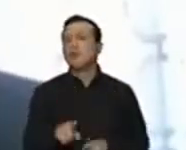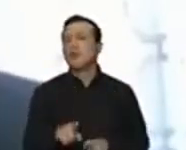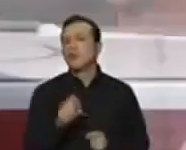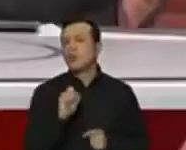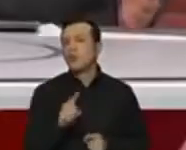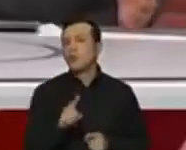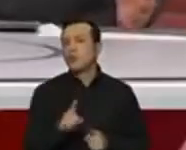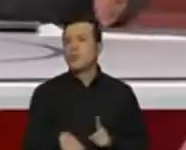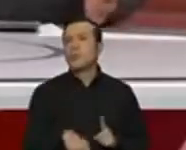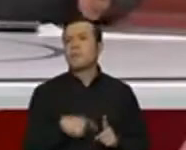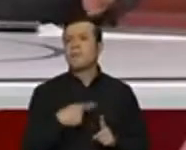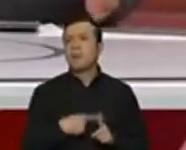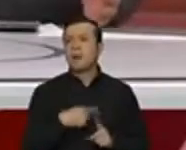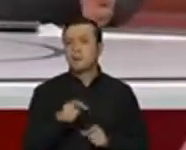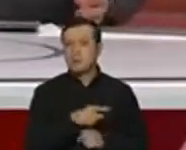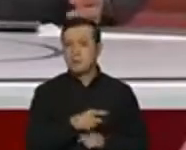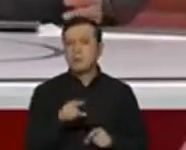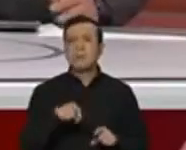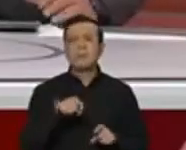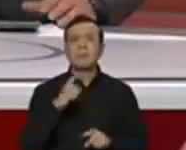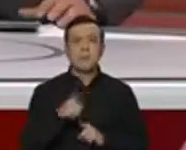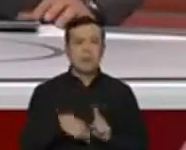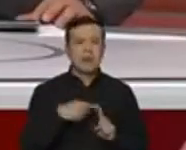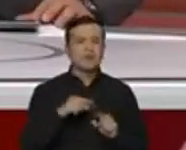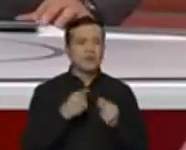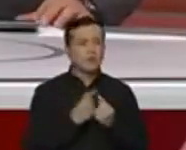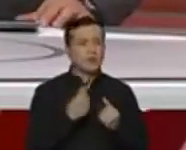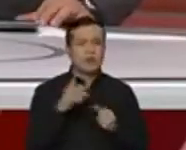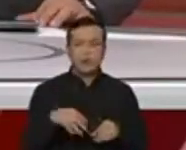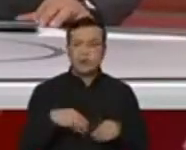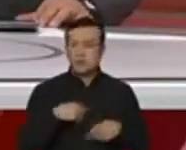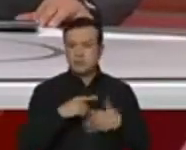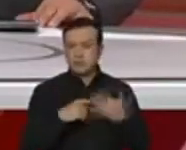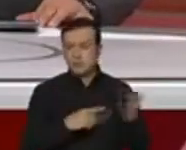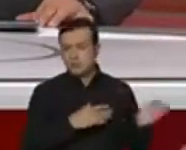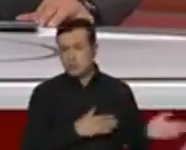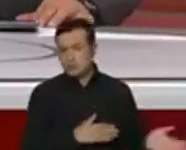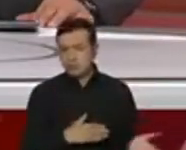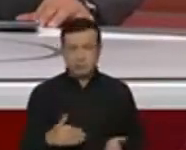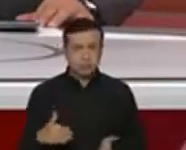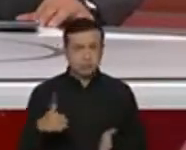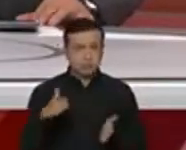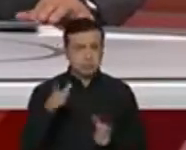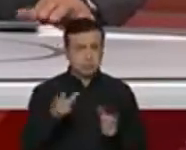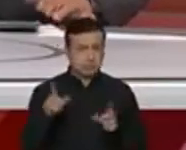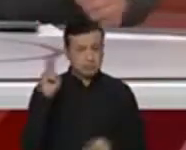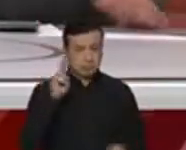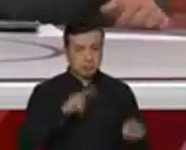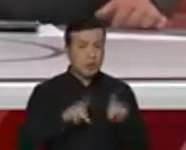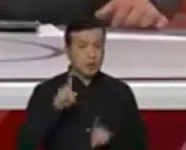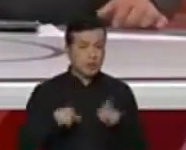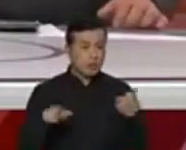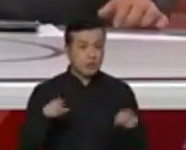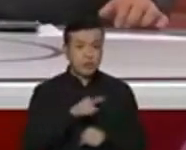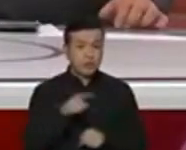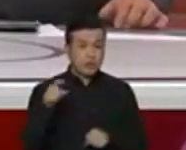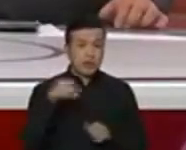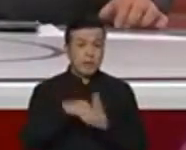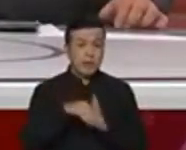más personas, más sectores puedan seguir acogiéndose a este servicio y a esta facilidad que en este momento está ofreciendo